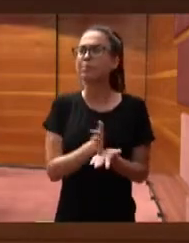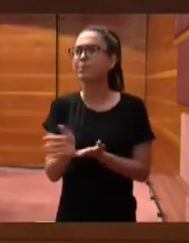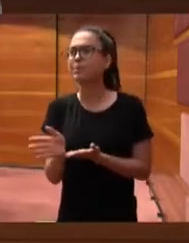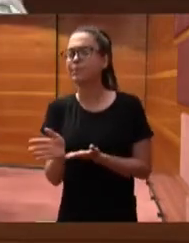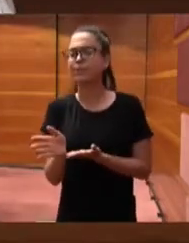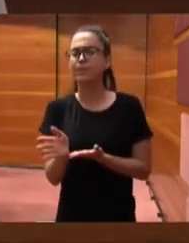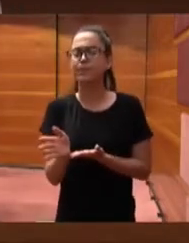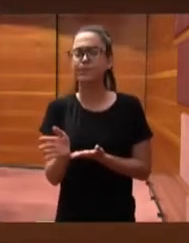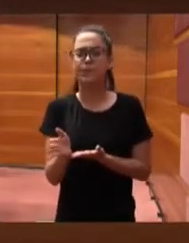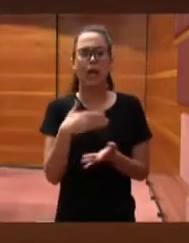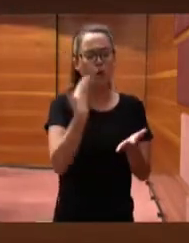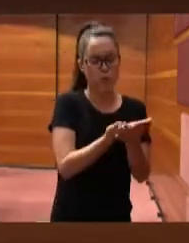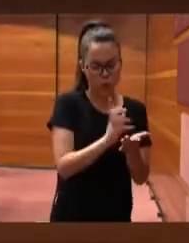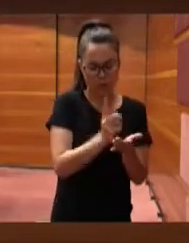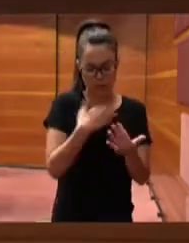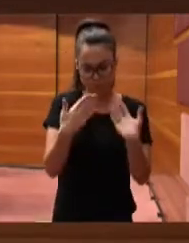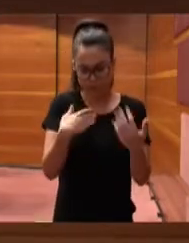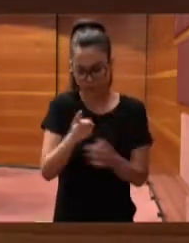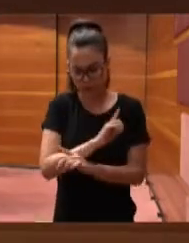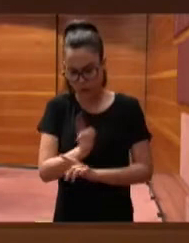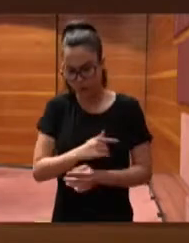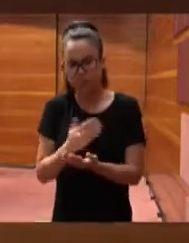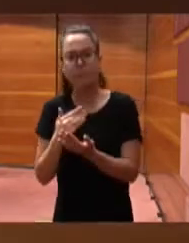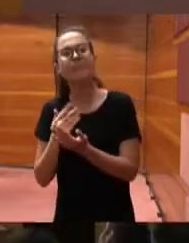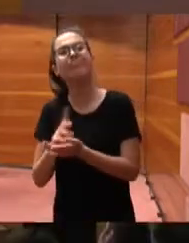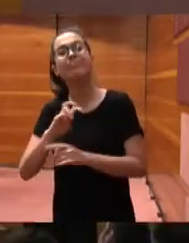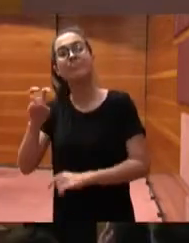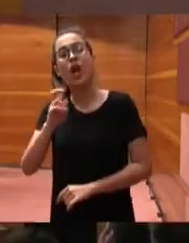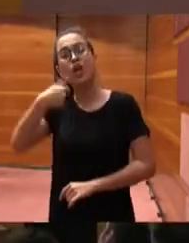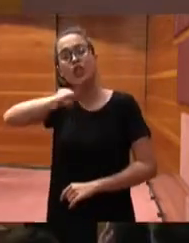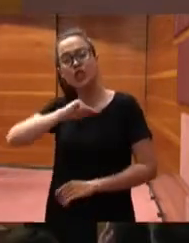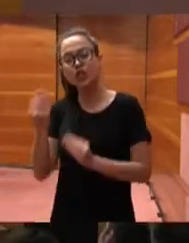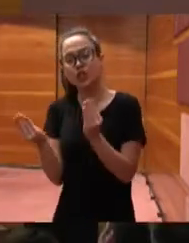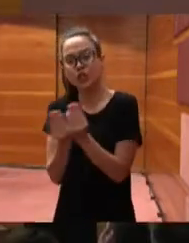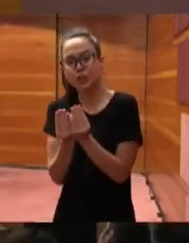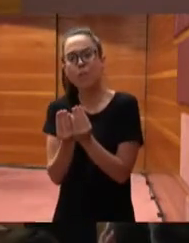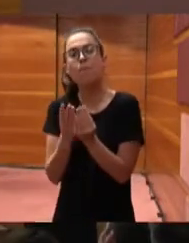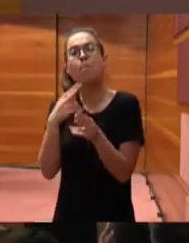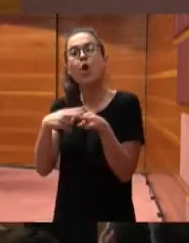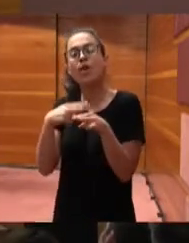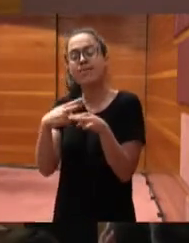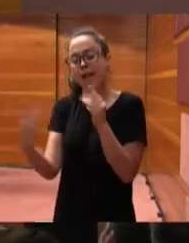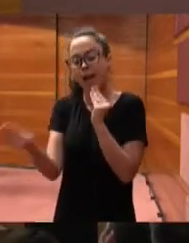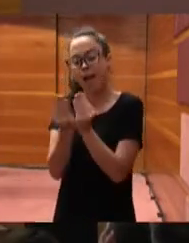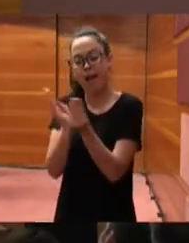no solamente deliberamos, sino que codiseñamos, coproducimos las políticas.